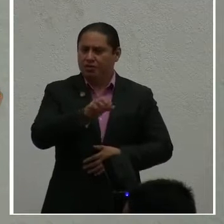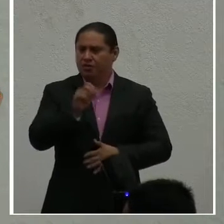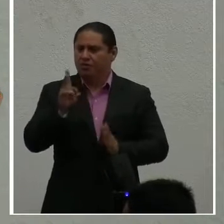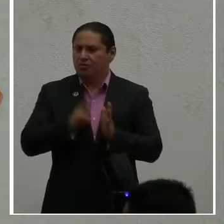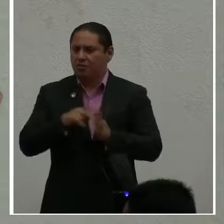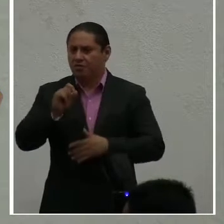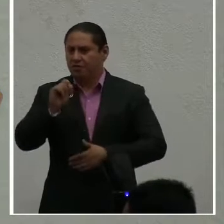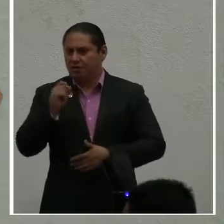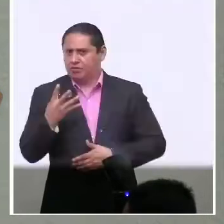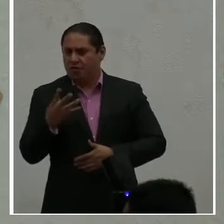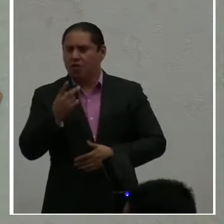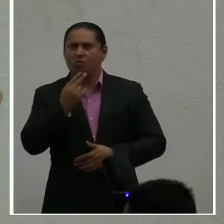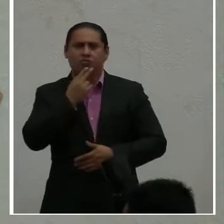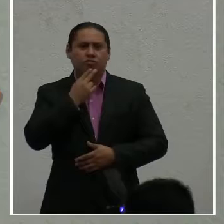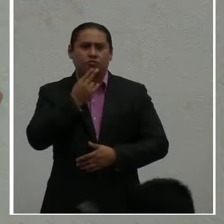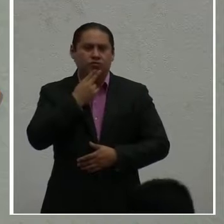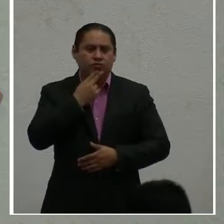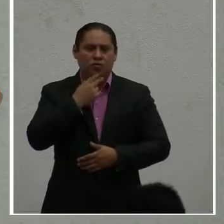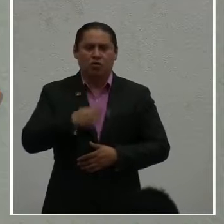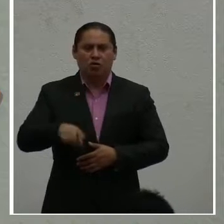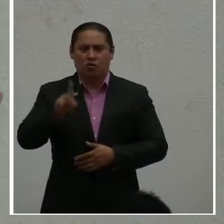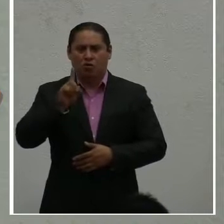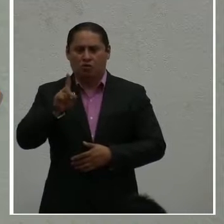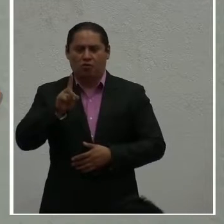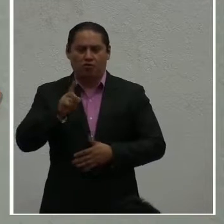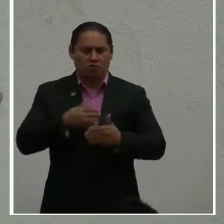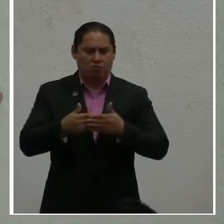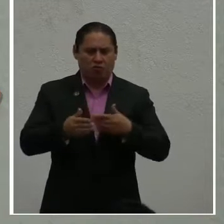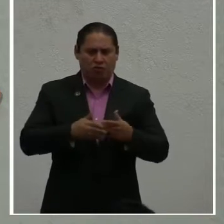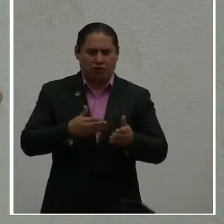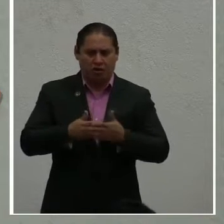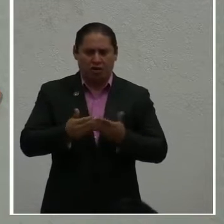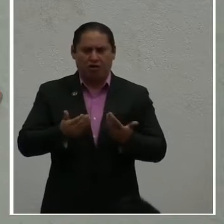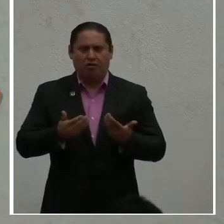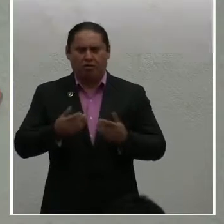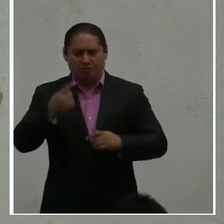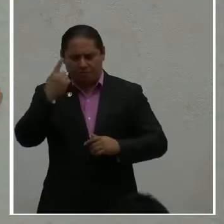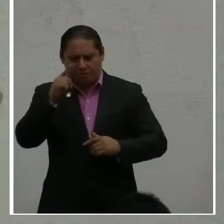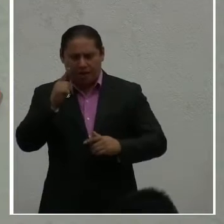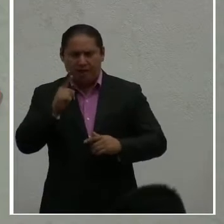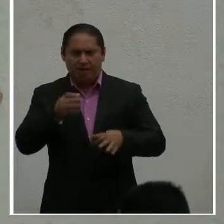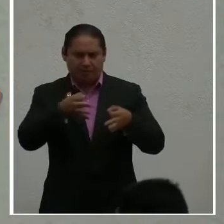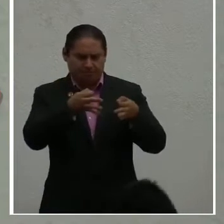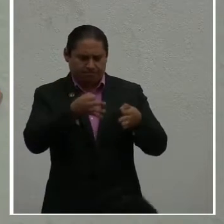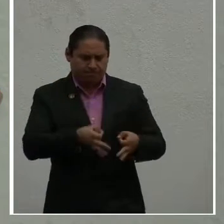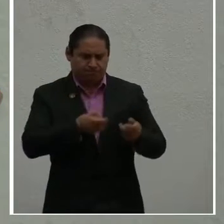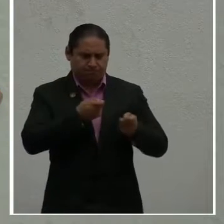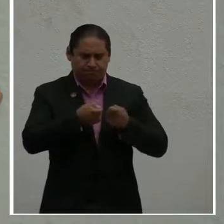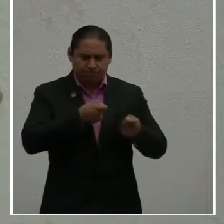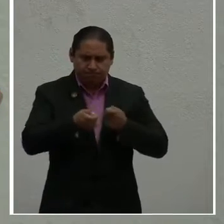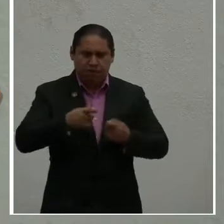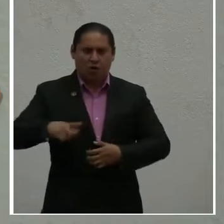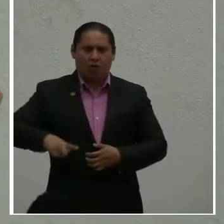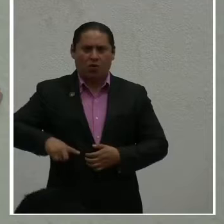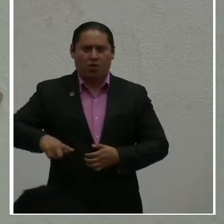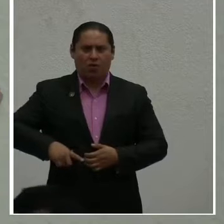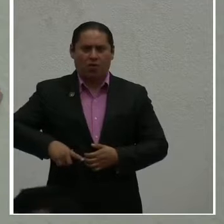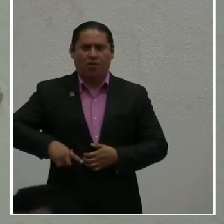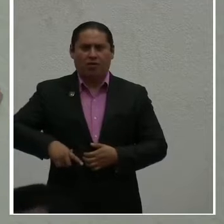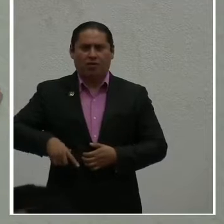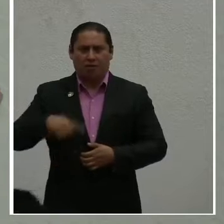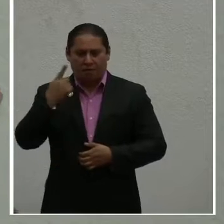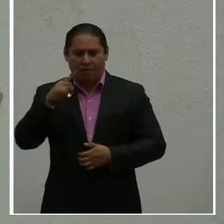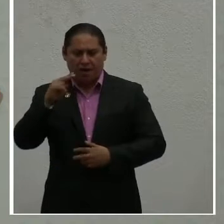2019-2024 se utilizó una metodología basada en la eficacia de gestión gubernamental, en la que el nivel